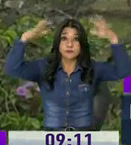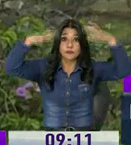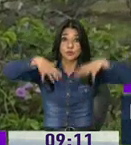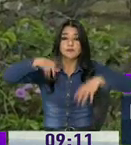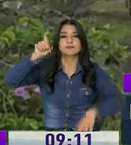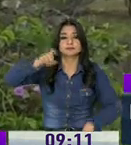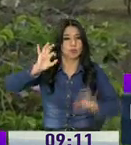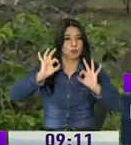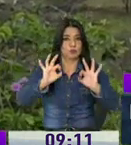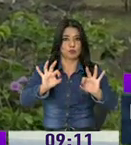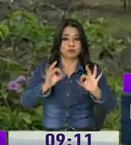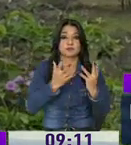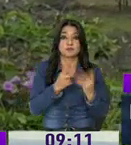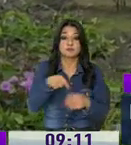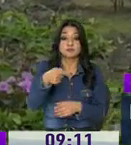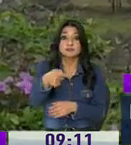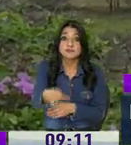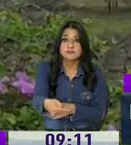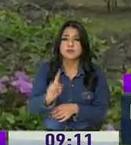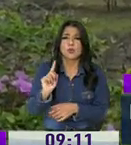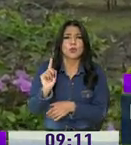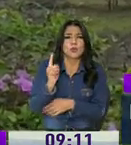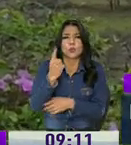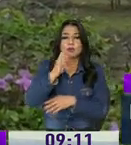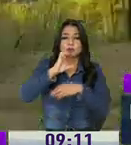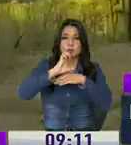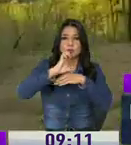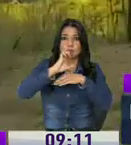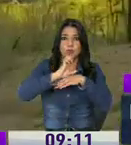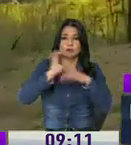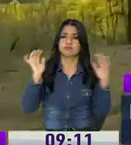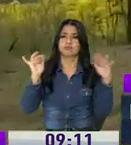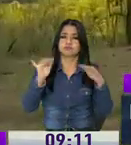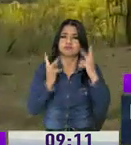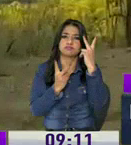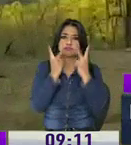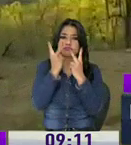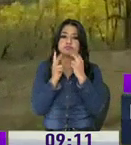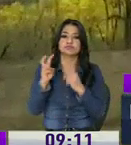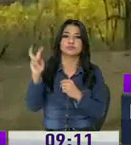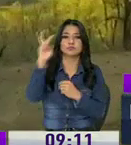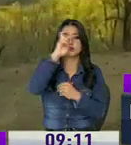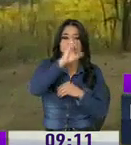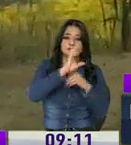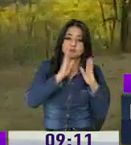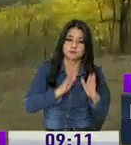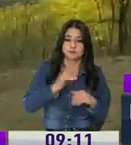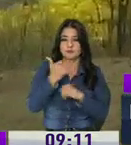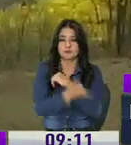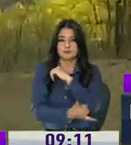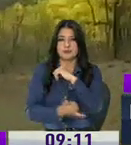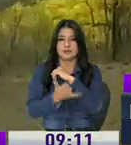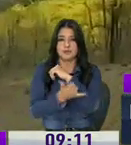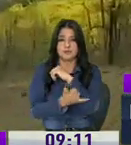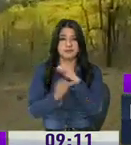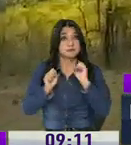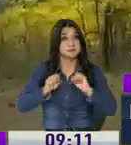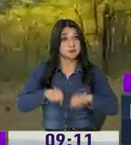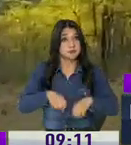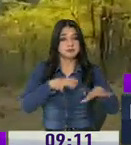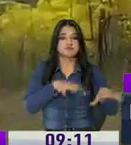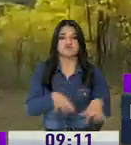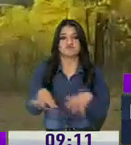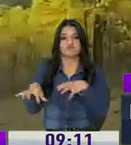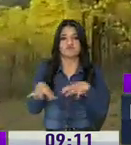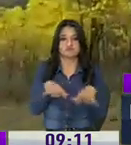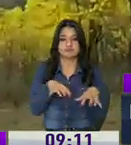se dieron y se espera que este evento único en nuestro país atraiga turistas nacionales y del extranjero. Aquí se podrán hacer varias